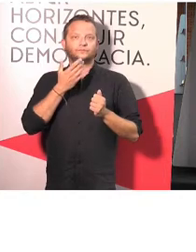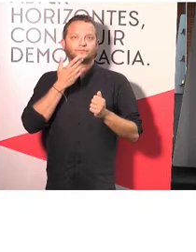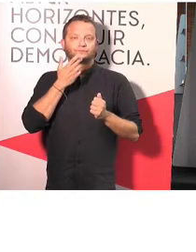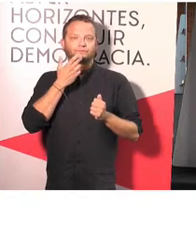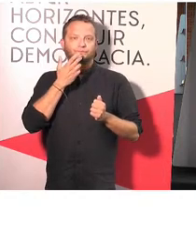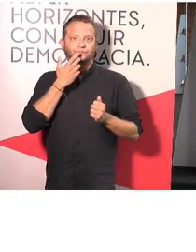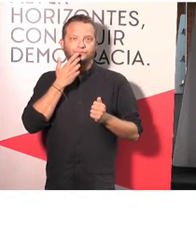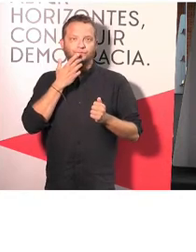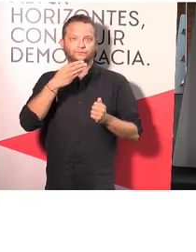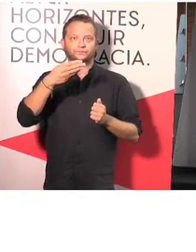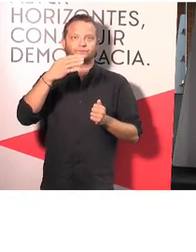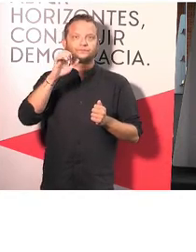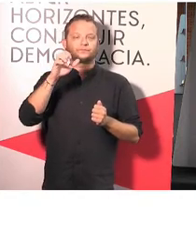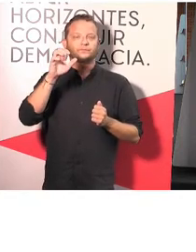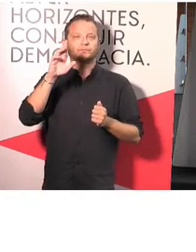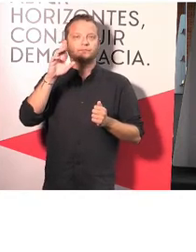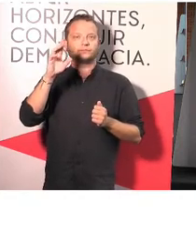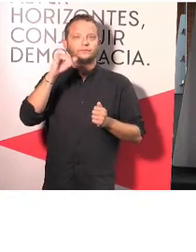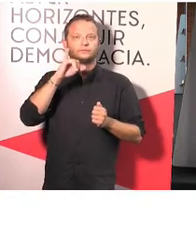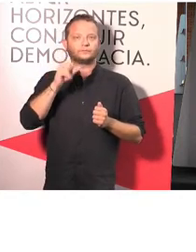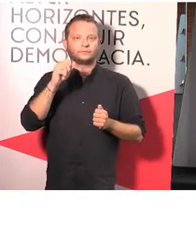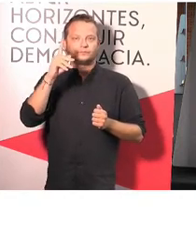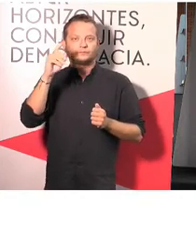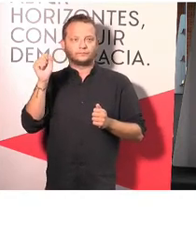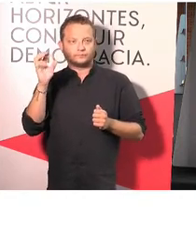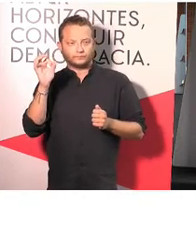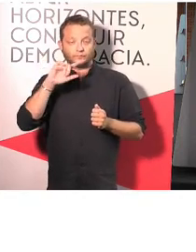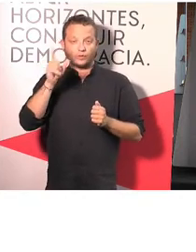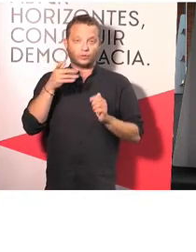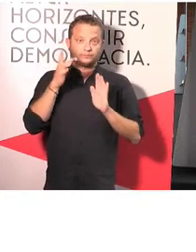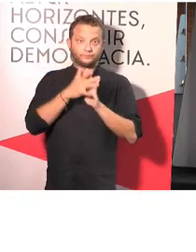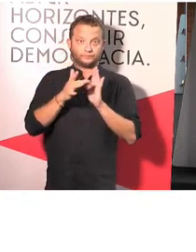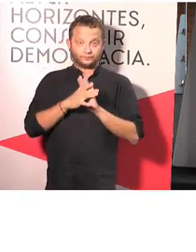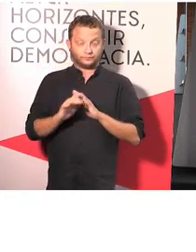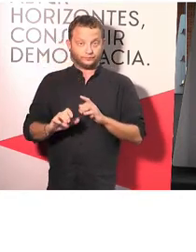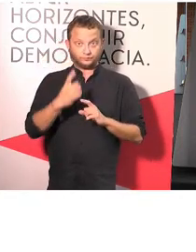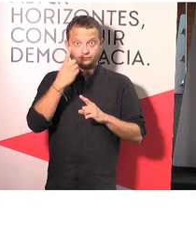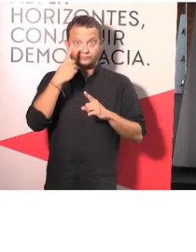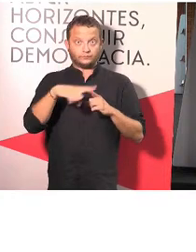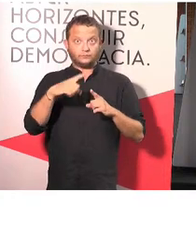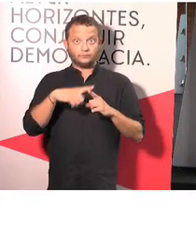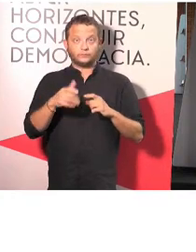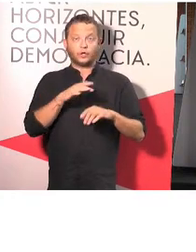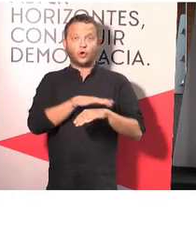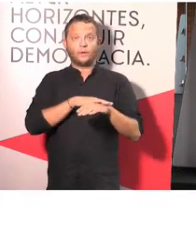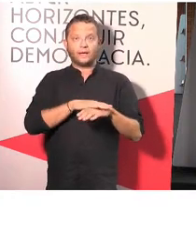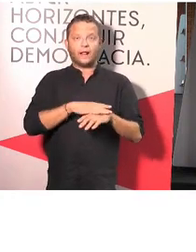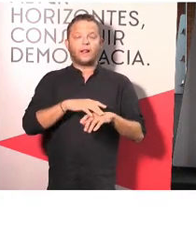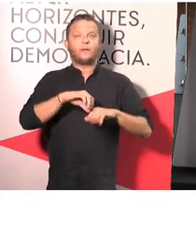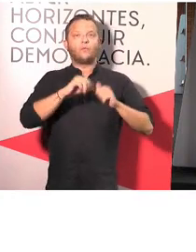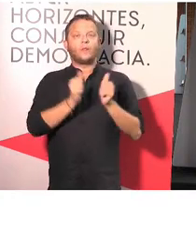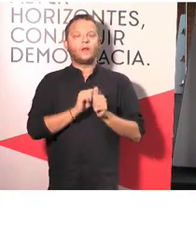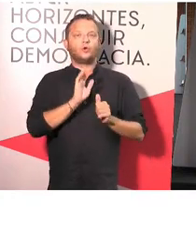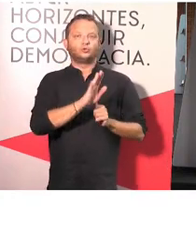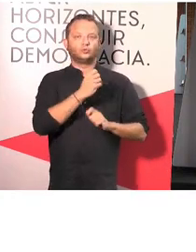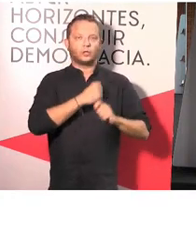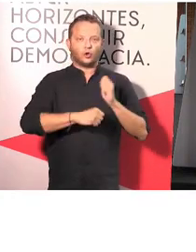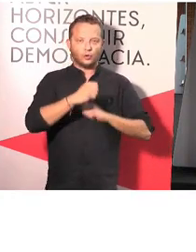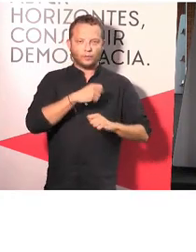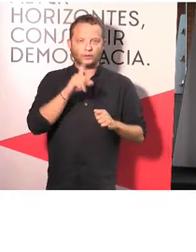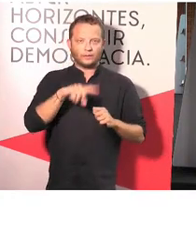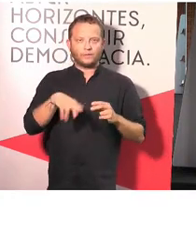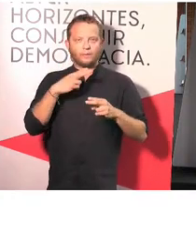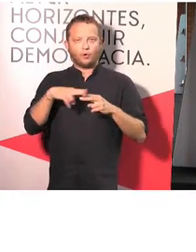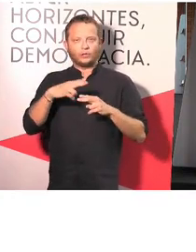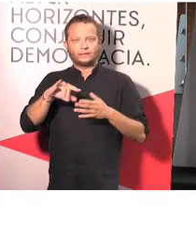movilidad, mensajes, luego nos los explicarán. Entonces, el primer elemento, obviamente, gobernanza, modelo económico, la